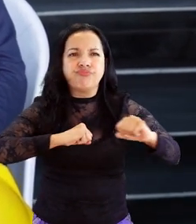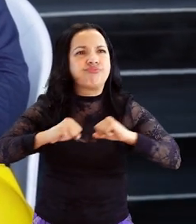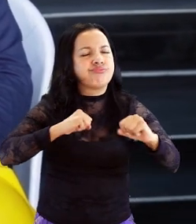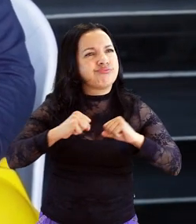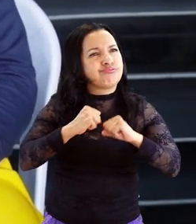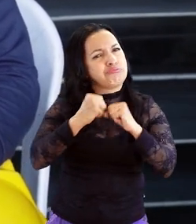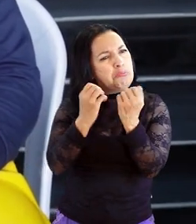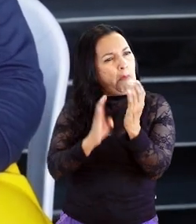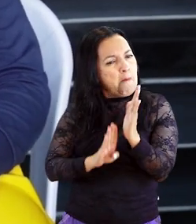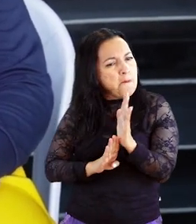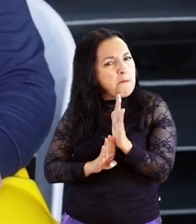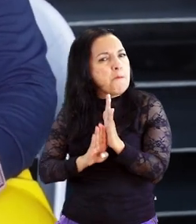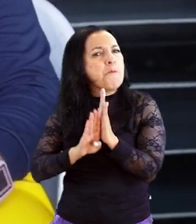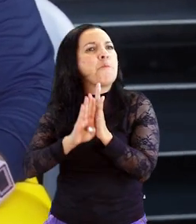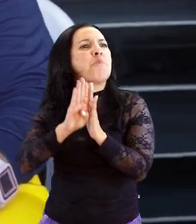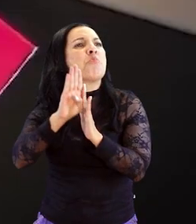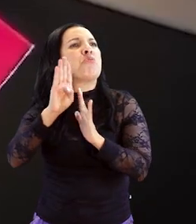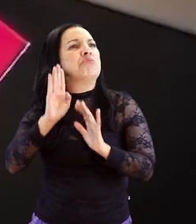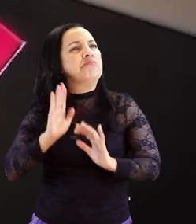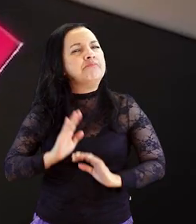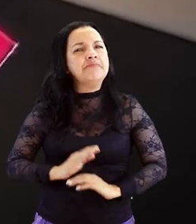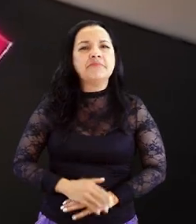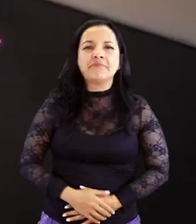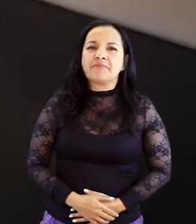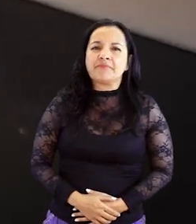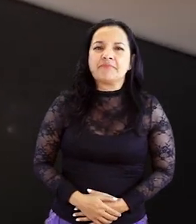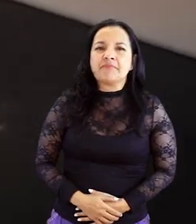útiles, no realizadas.